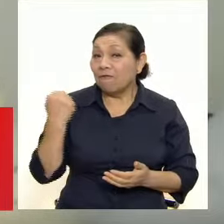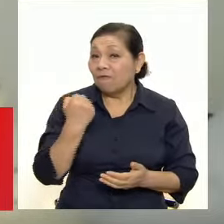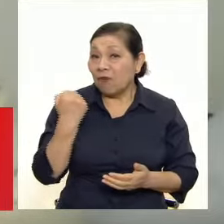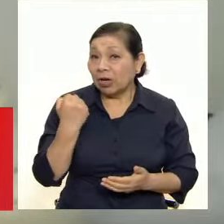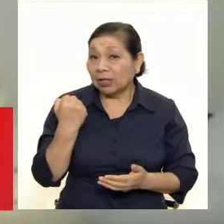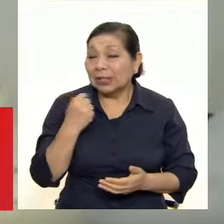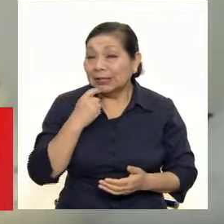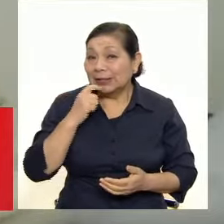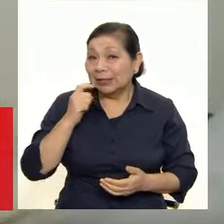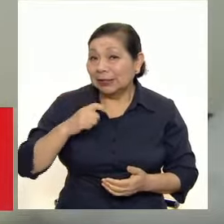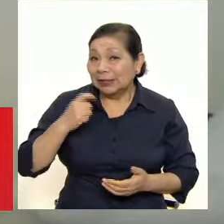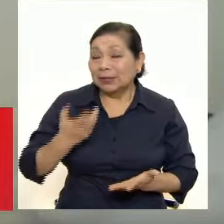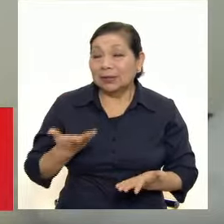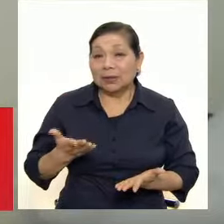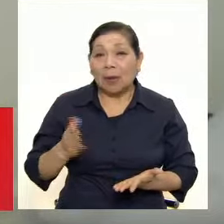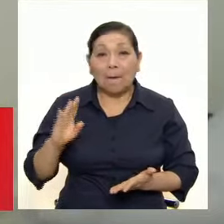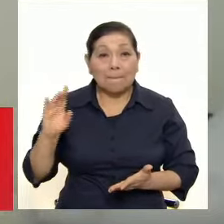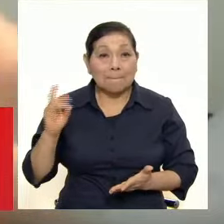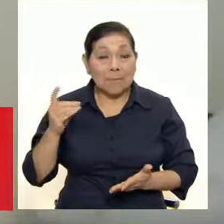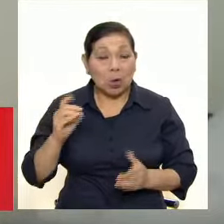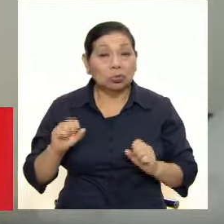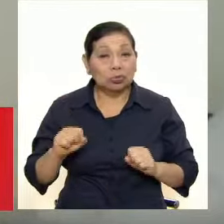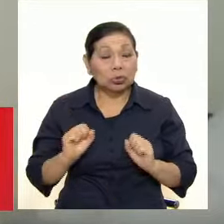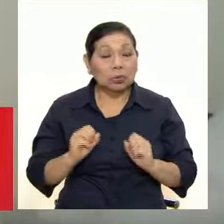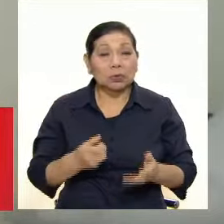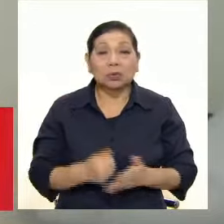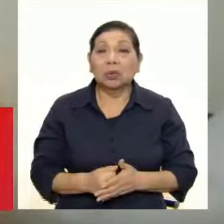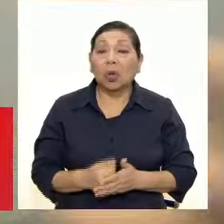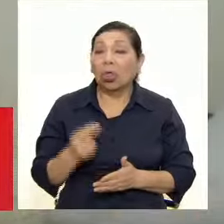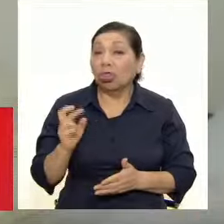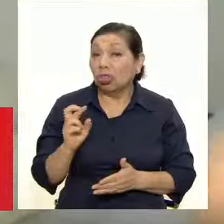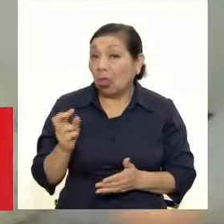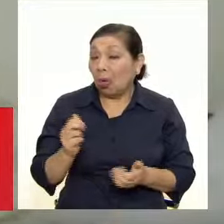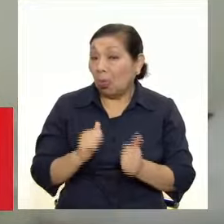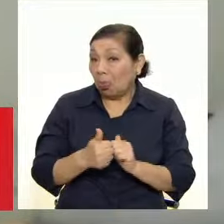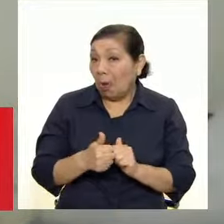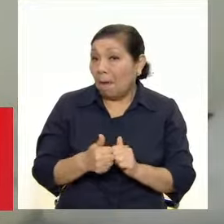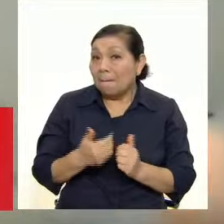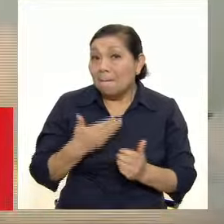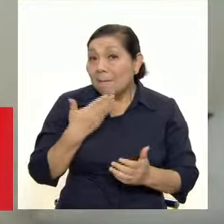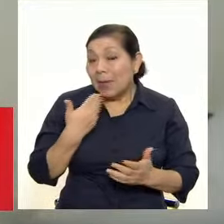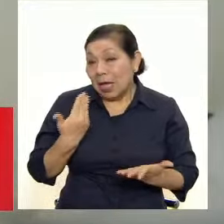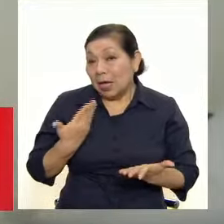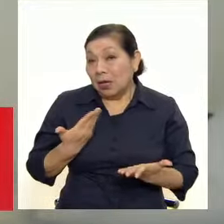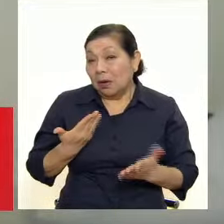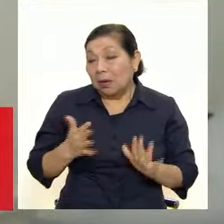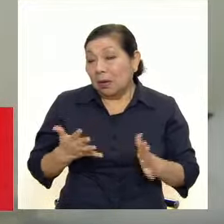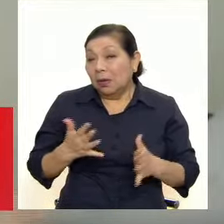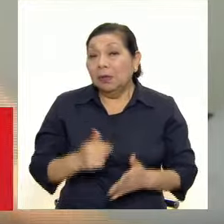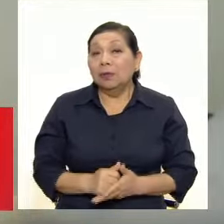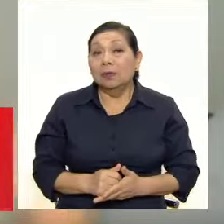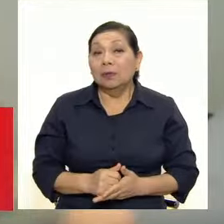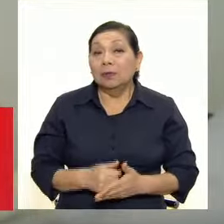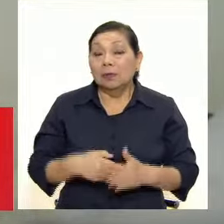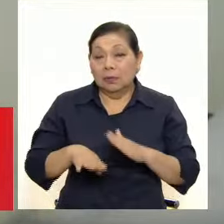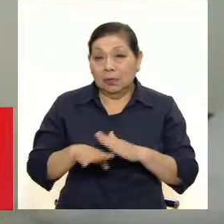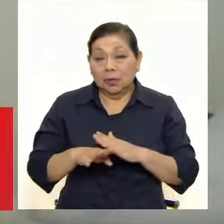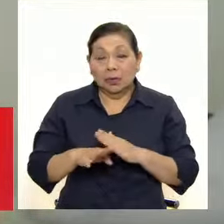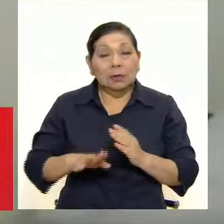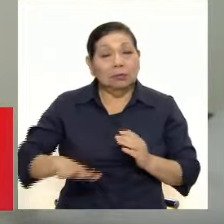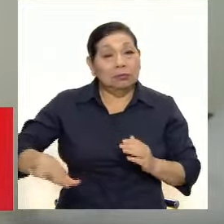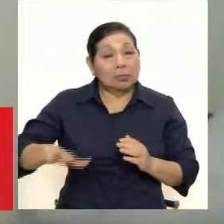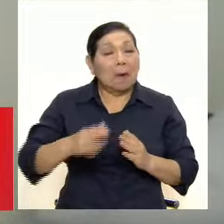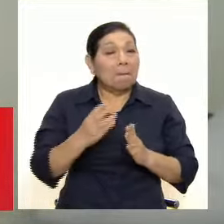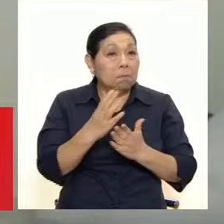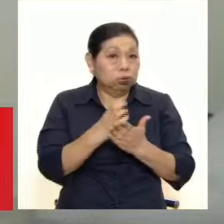la necesidad de los bolivianos, dado que no encuentran dólares, de encontrar una moneda que se parezca un poco dentro de la región,